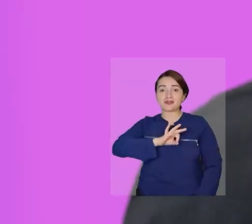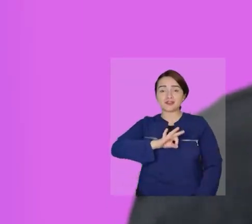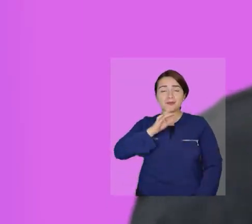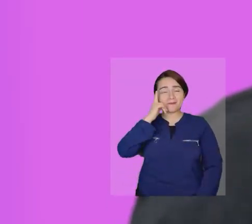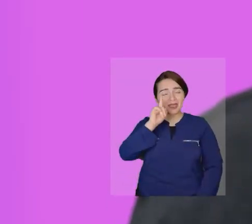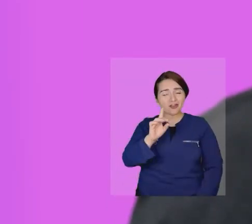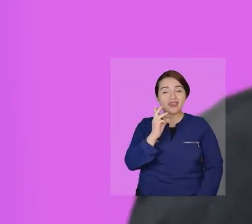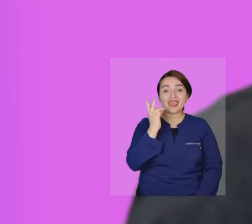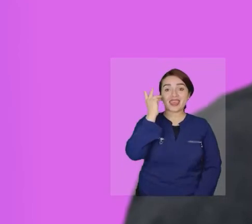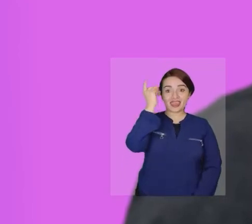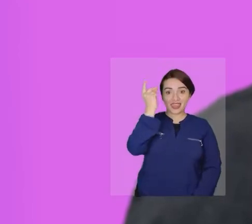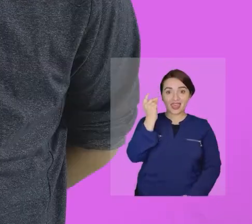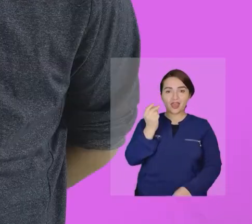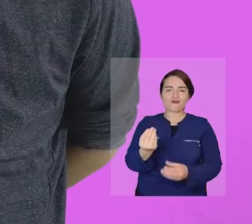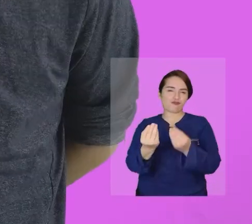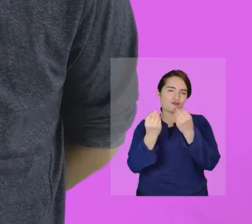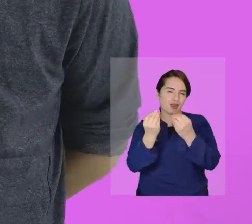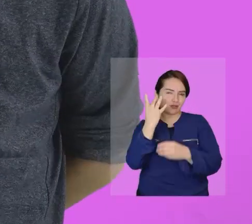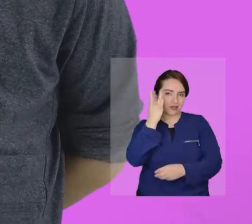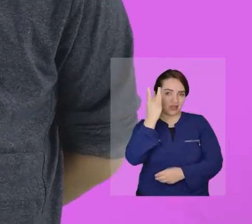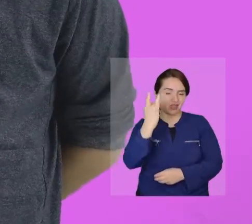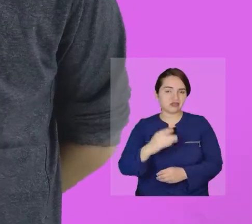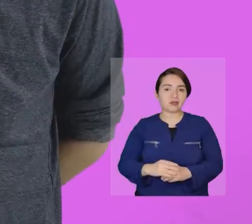sistema de pensiones pero con ideas inteli